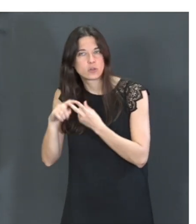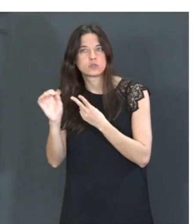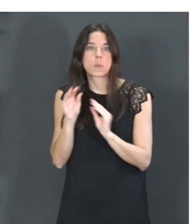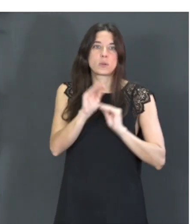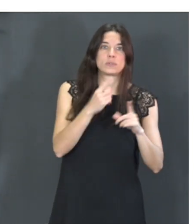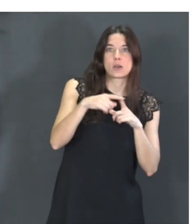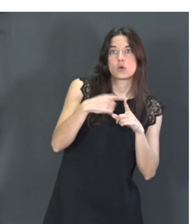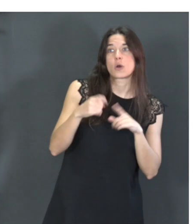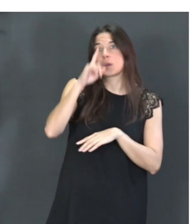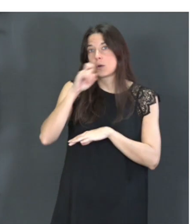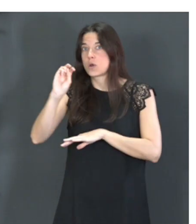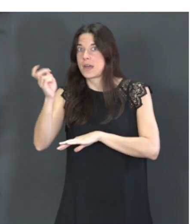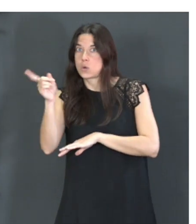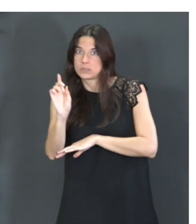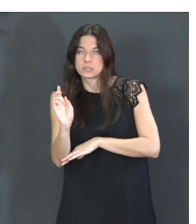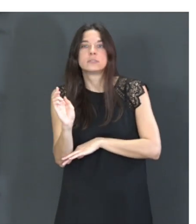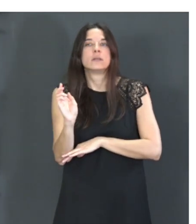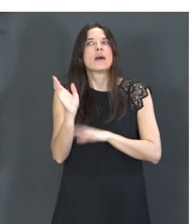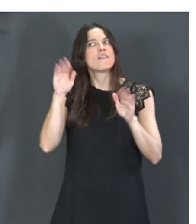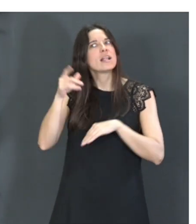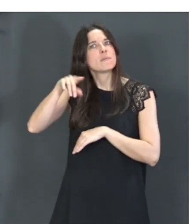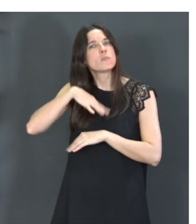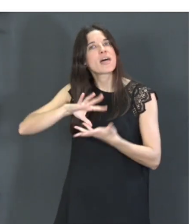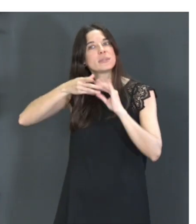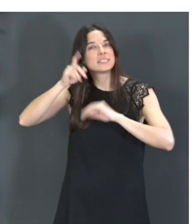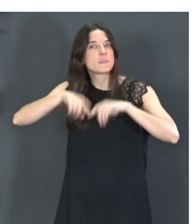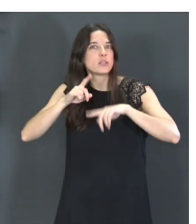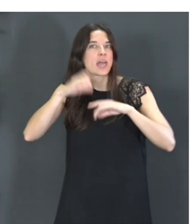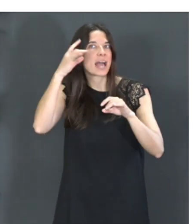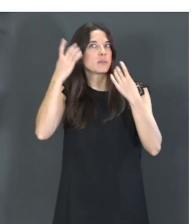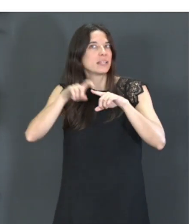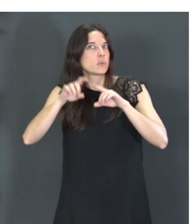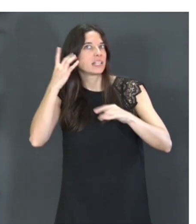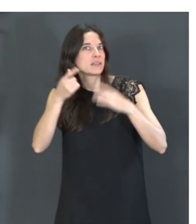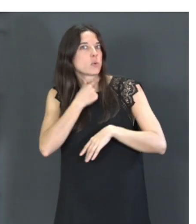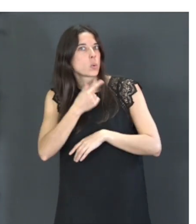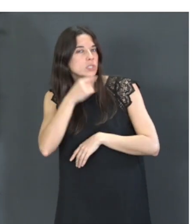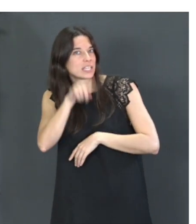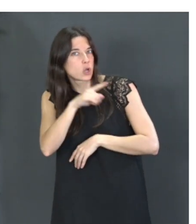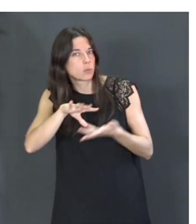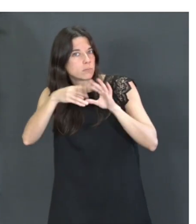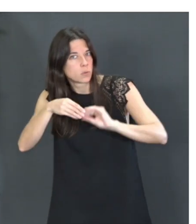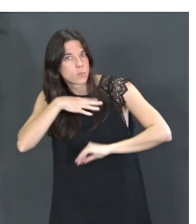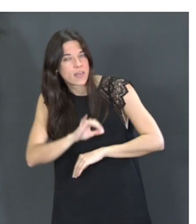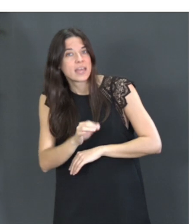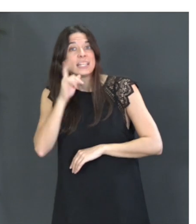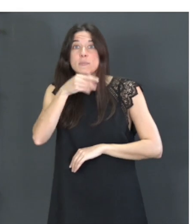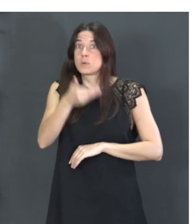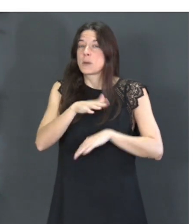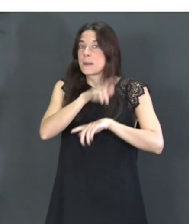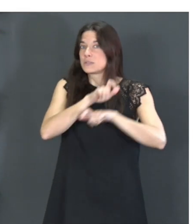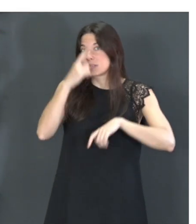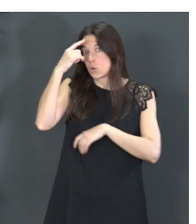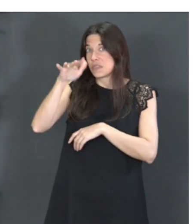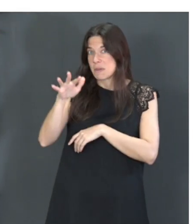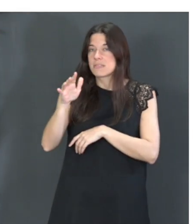otras, pero también puede adaptarse al tipo de actividades que le gustan a la persona, y lo que es muy importante en las personas con demencia,